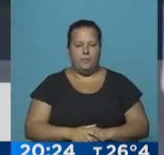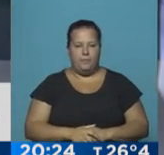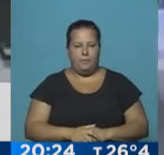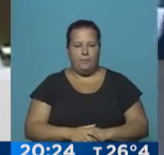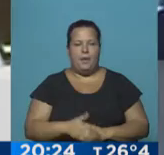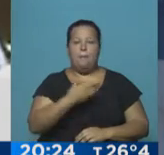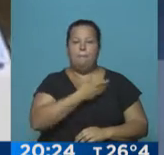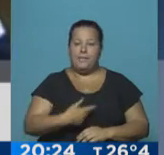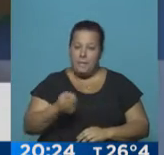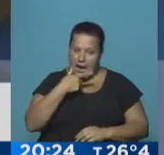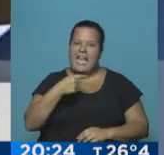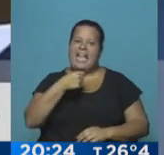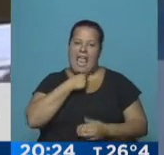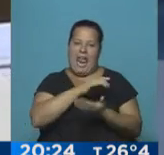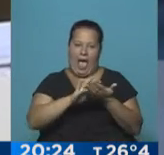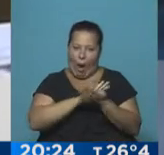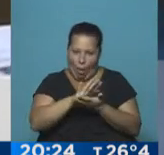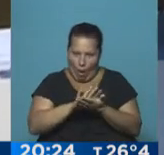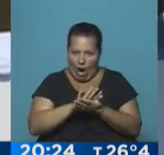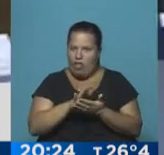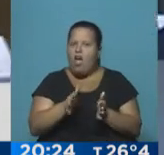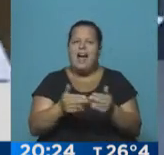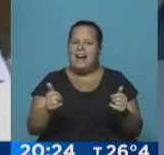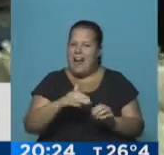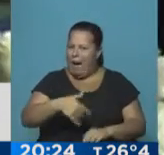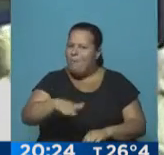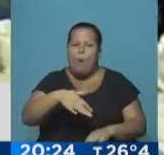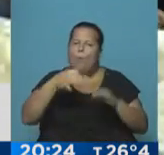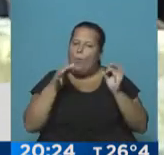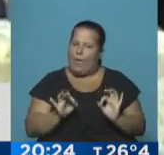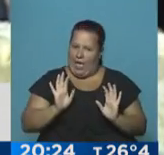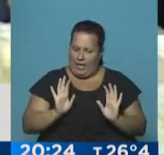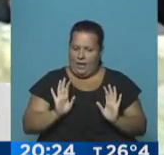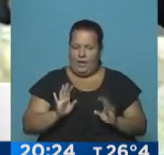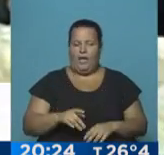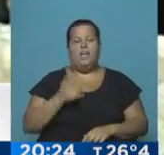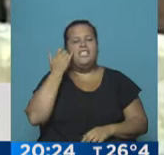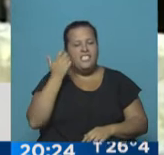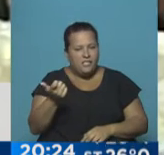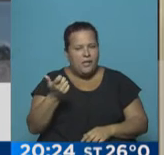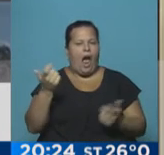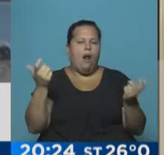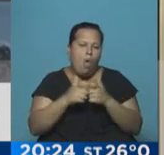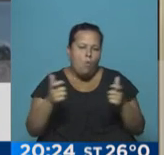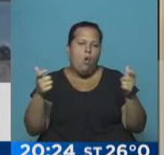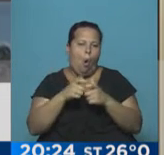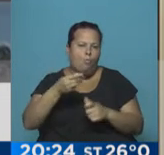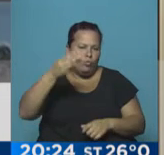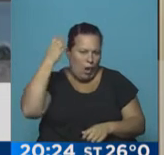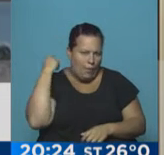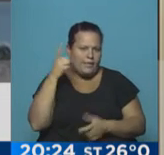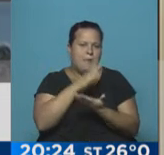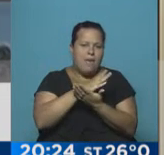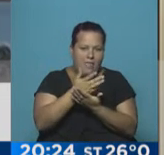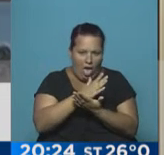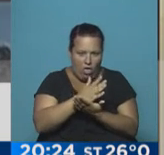El presidente Macri quiere llegar a un acuerdo lo más rápido posible, lo más justo posible. Ya hemos tenido varias reuniones con el